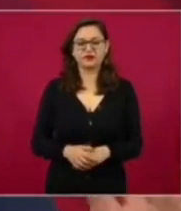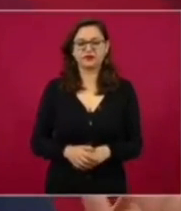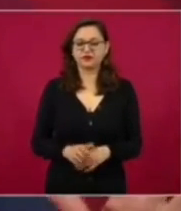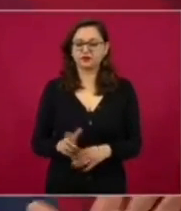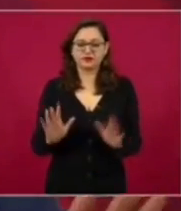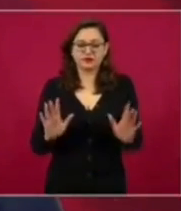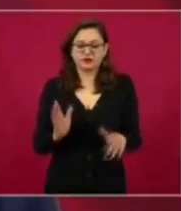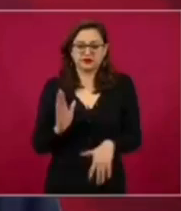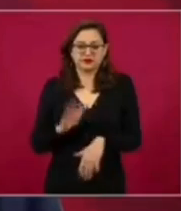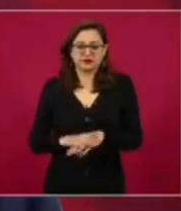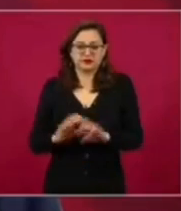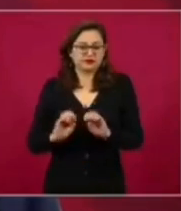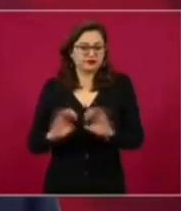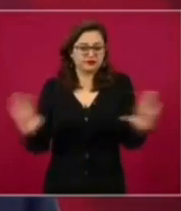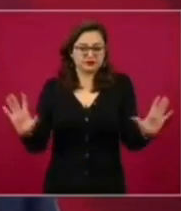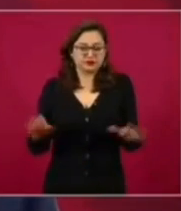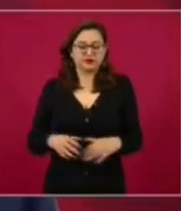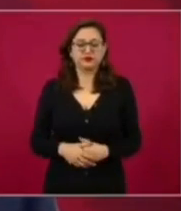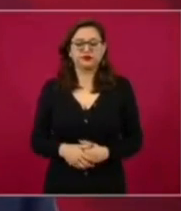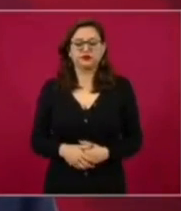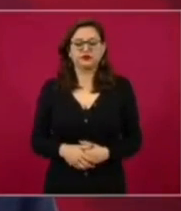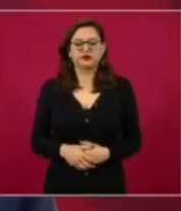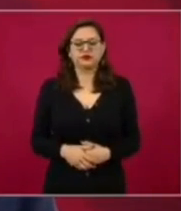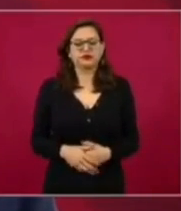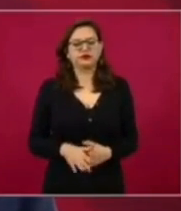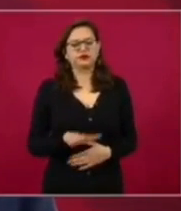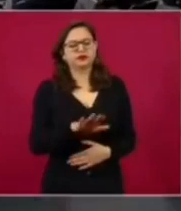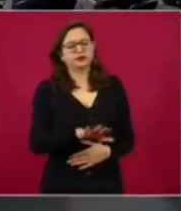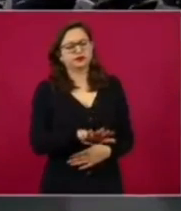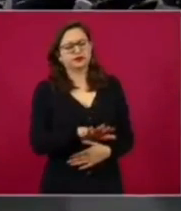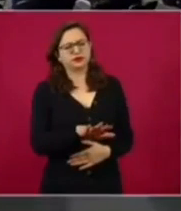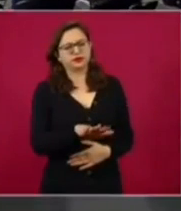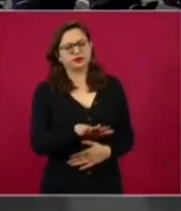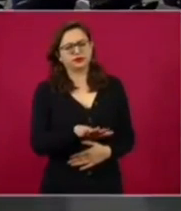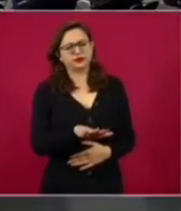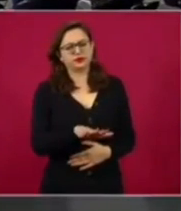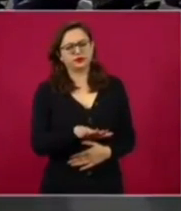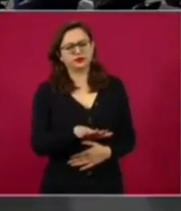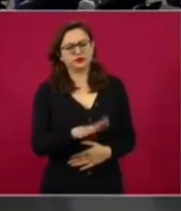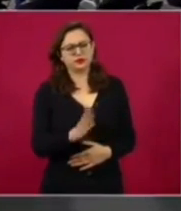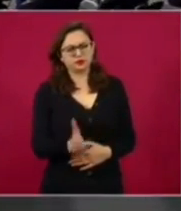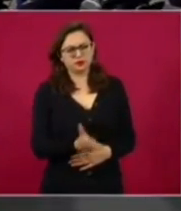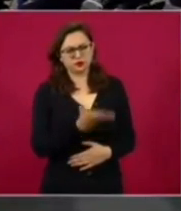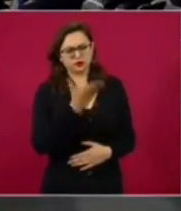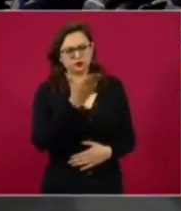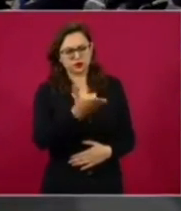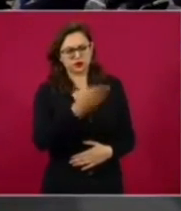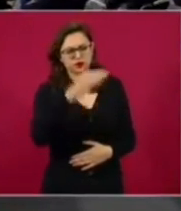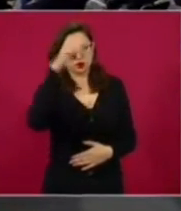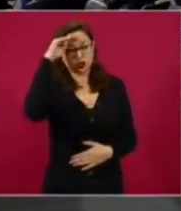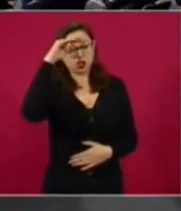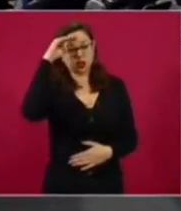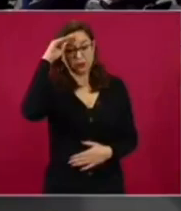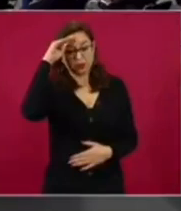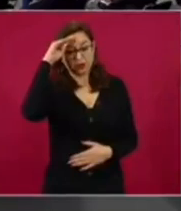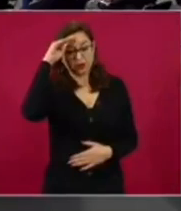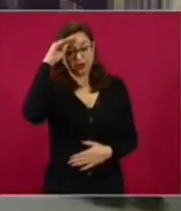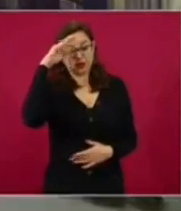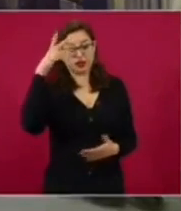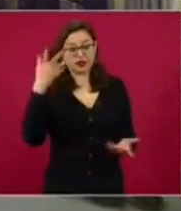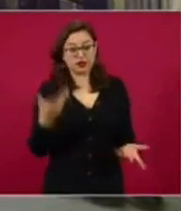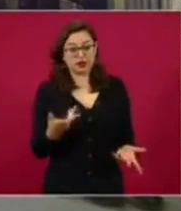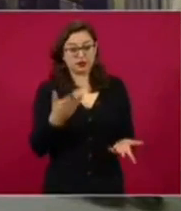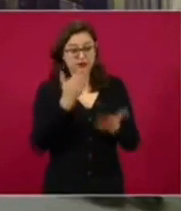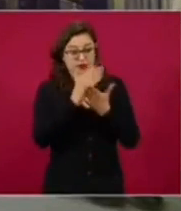Así de claro. Presidente, ¿es guerra híbrida lo que está? ¿Mande? ¿Usted ve también que este esquema es la